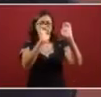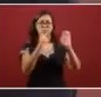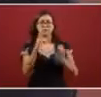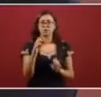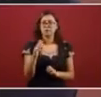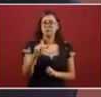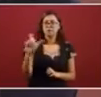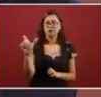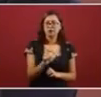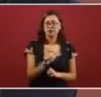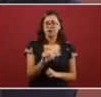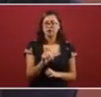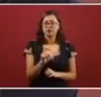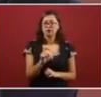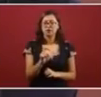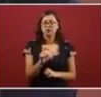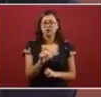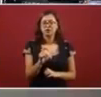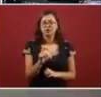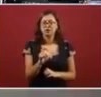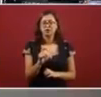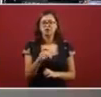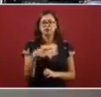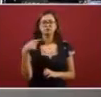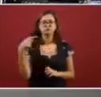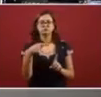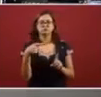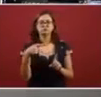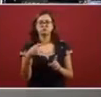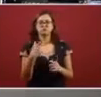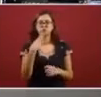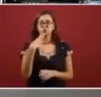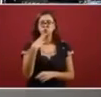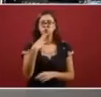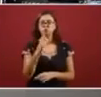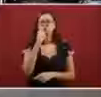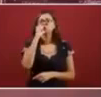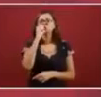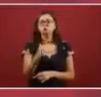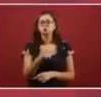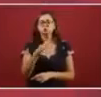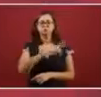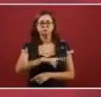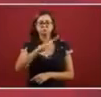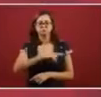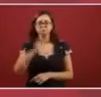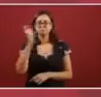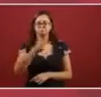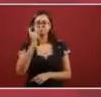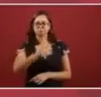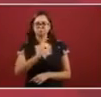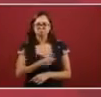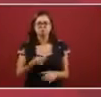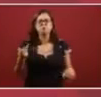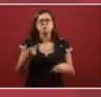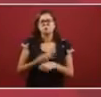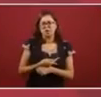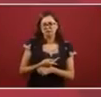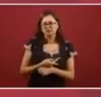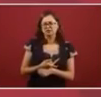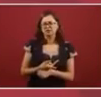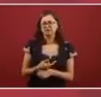Pemex, que no se está utilizando y se paga renta. Entonces,